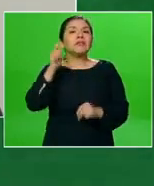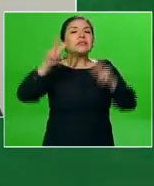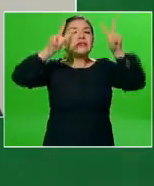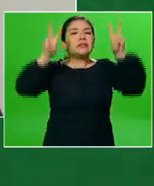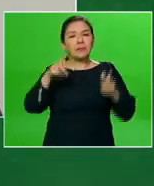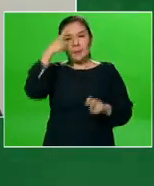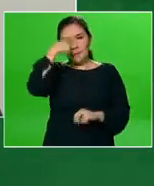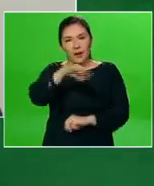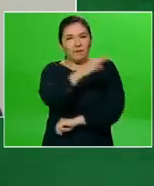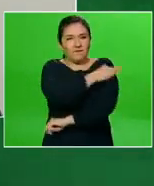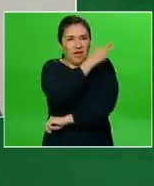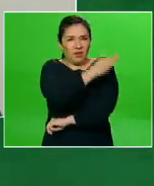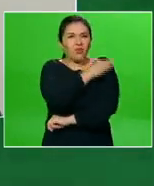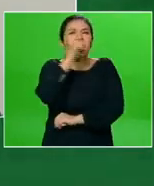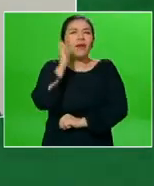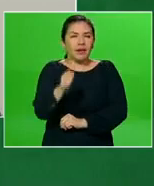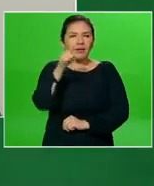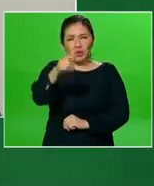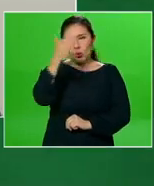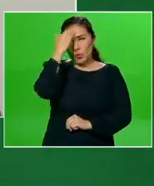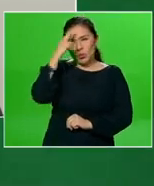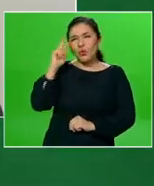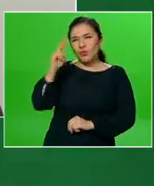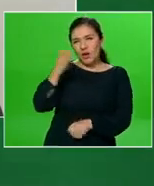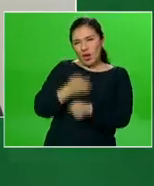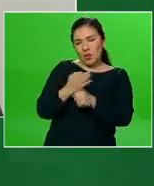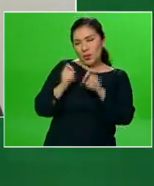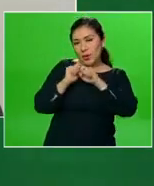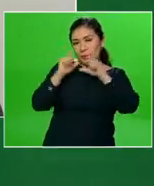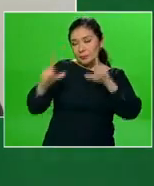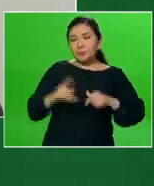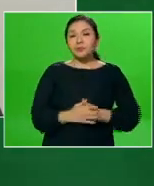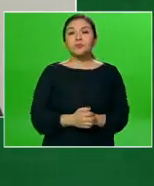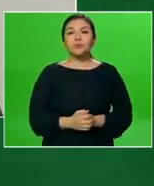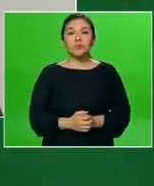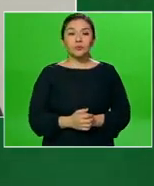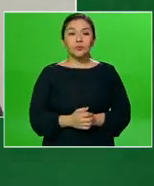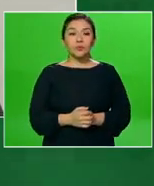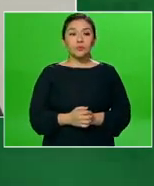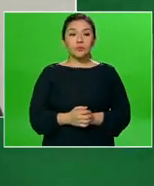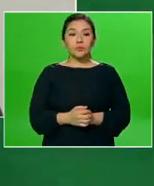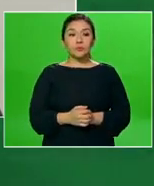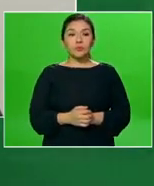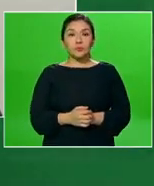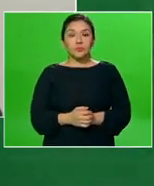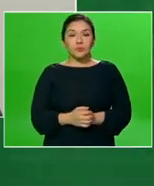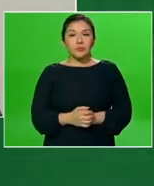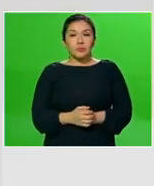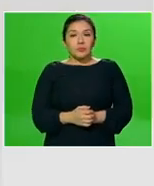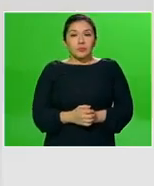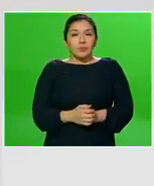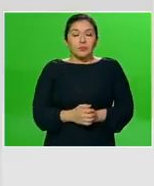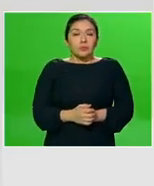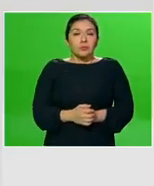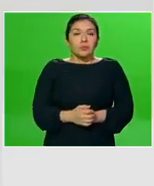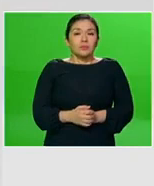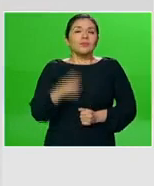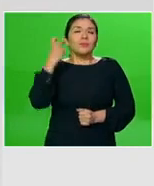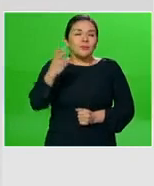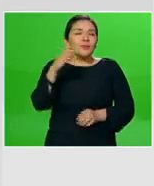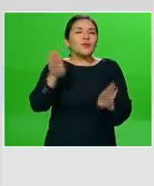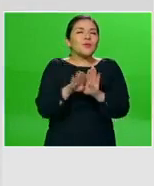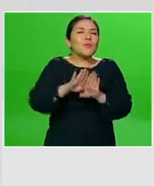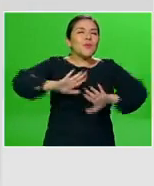la vacunación como ustedes están viendo ya el sur en su pantalla en la diapositiva donde actualizamos el día a día del